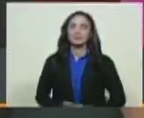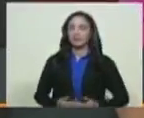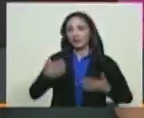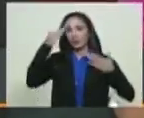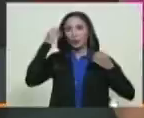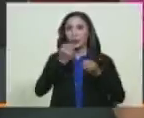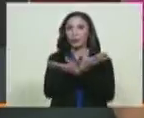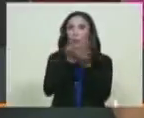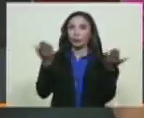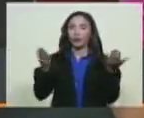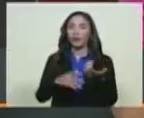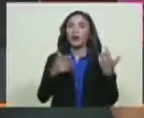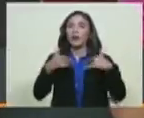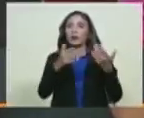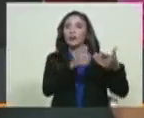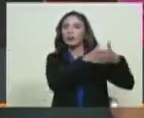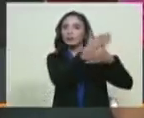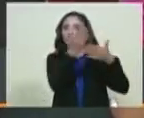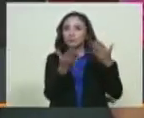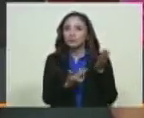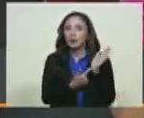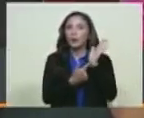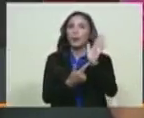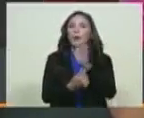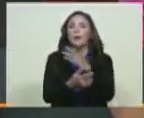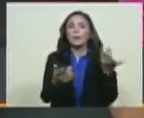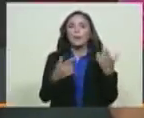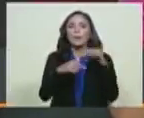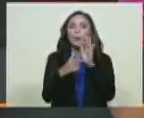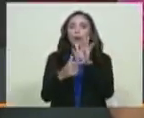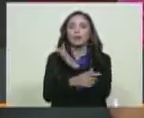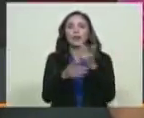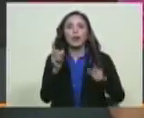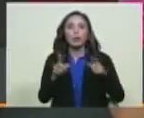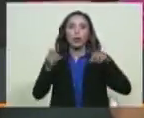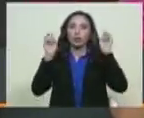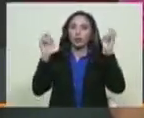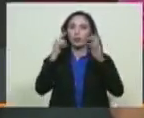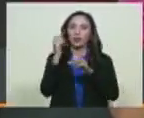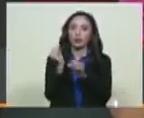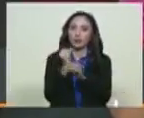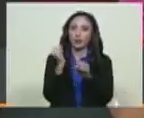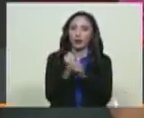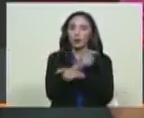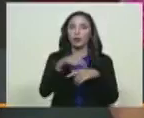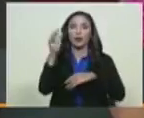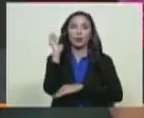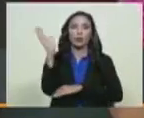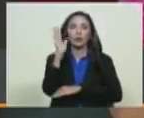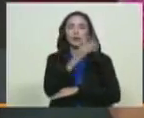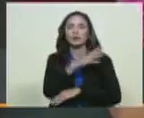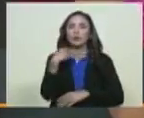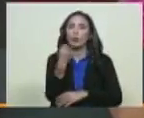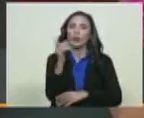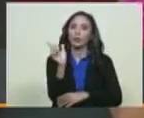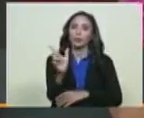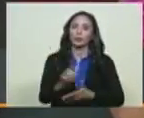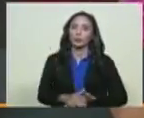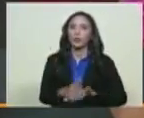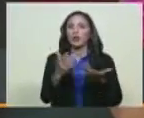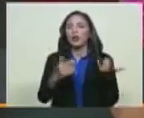en tercer lugar vimos el plan vuelta a la patria compañero fundador de la juventud del partido